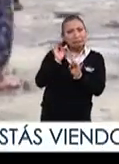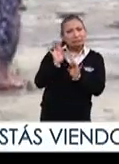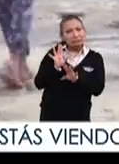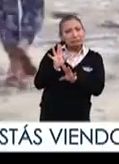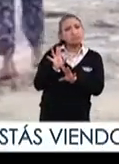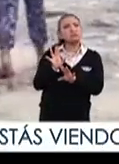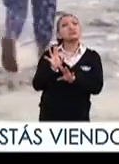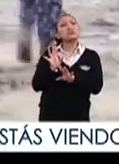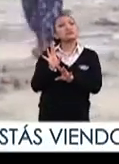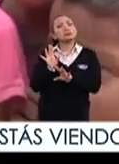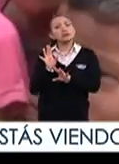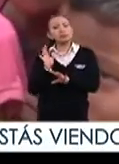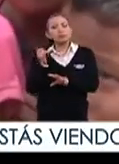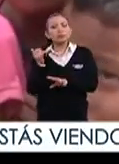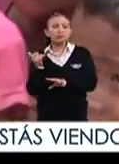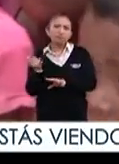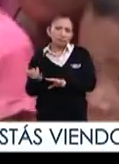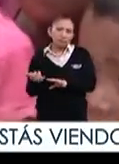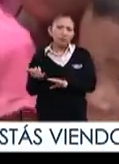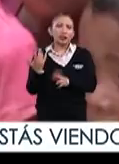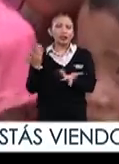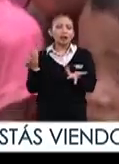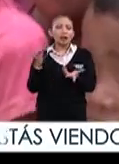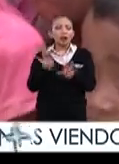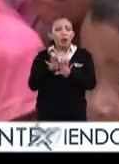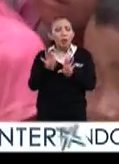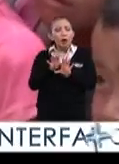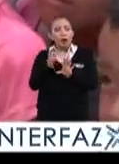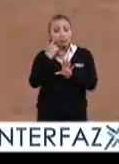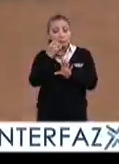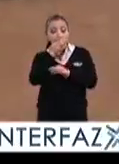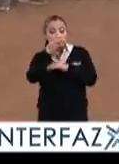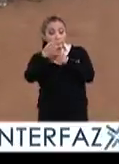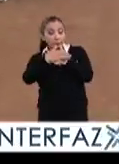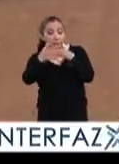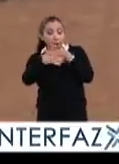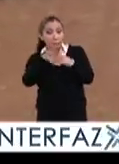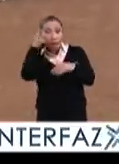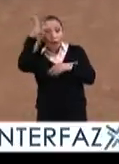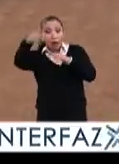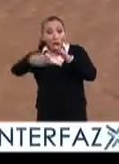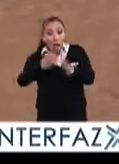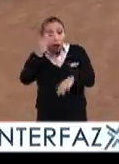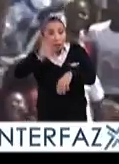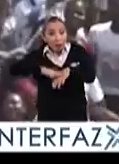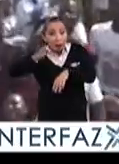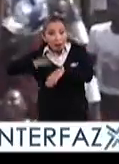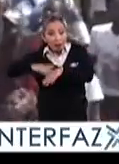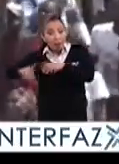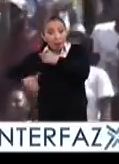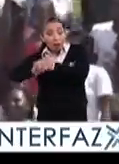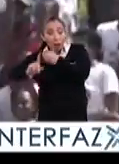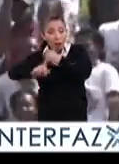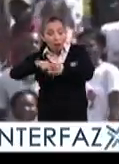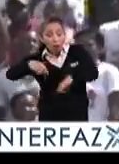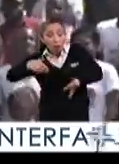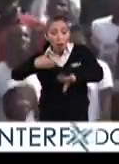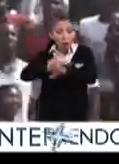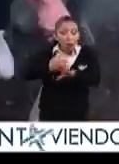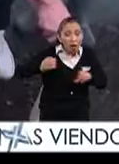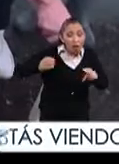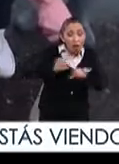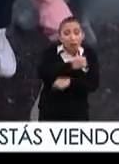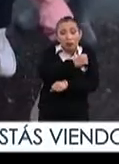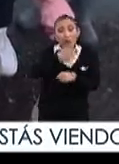pronto y dar luces para que no haya nuevos conflictos o agresiones